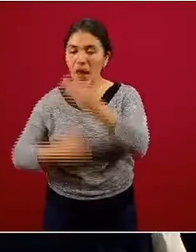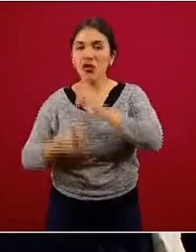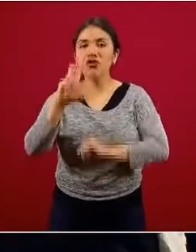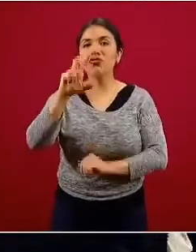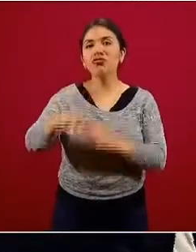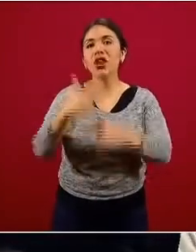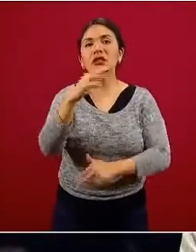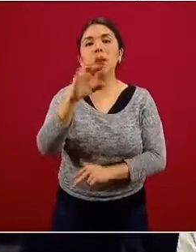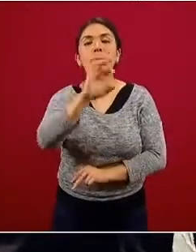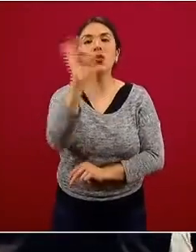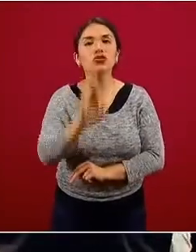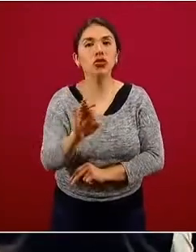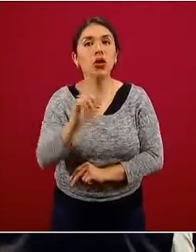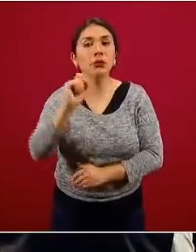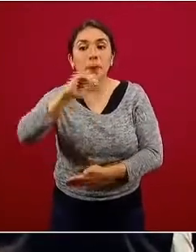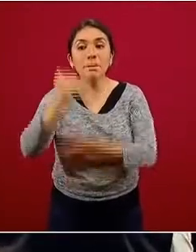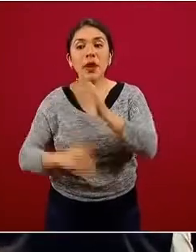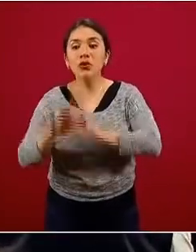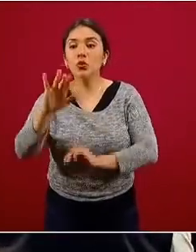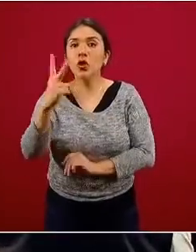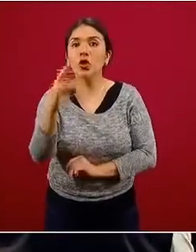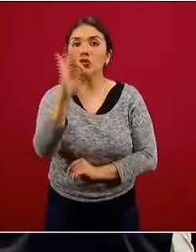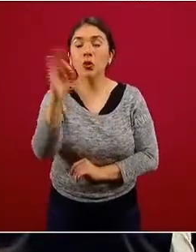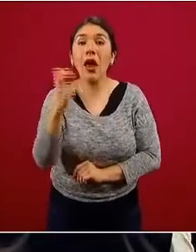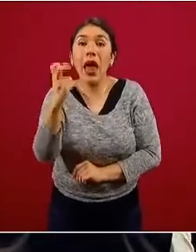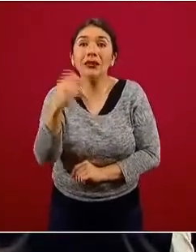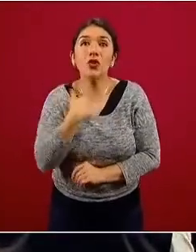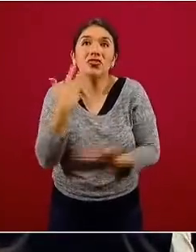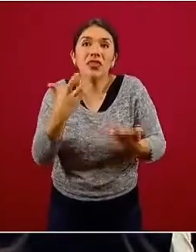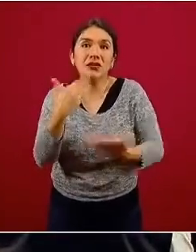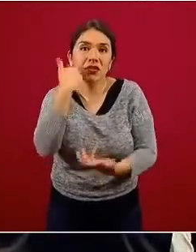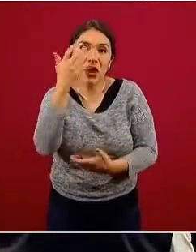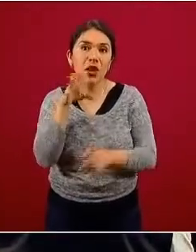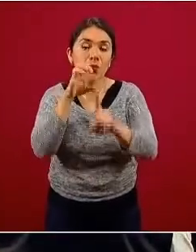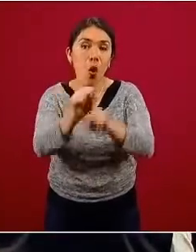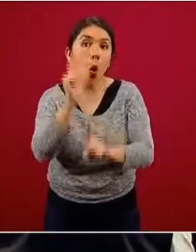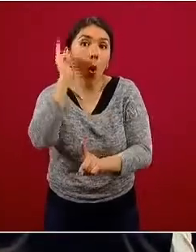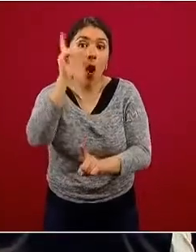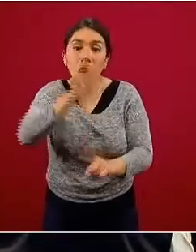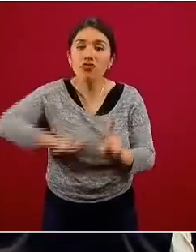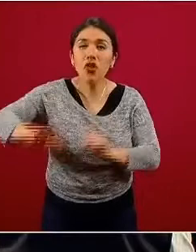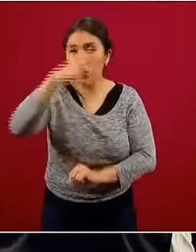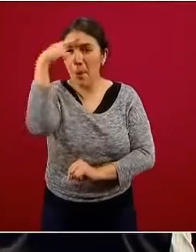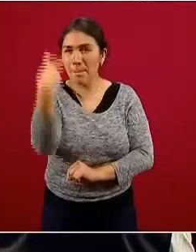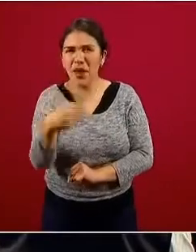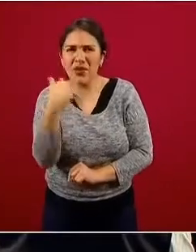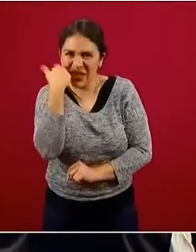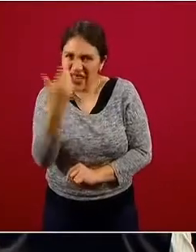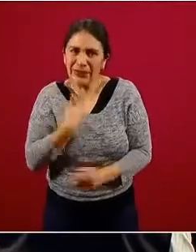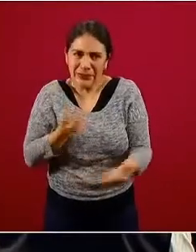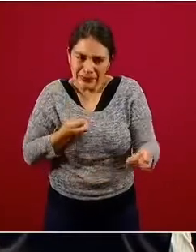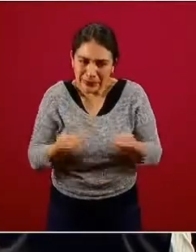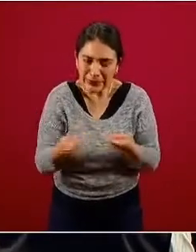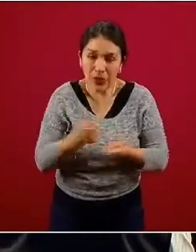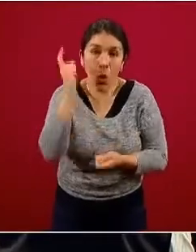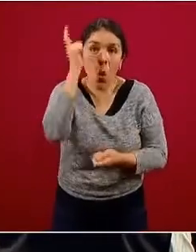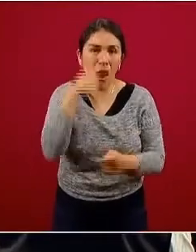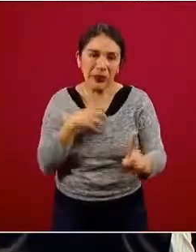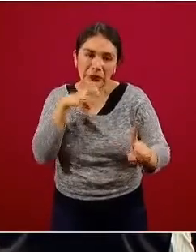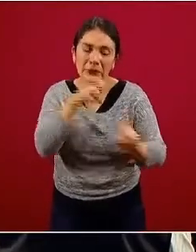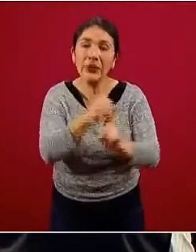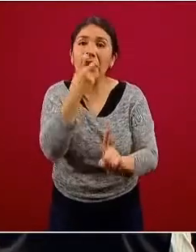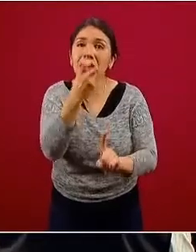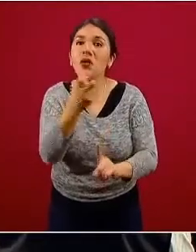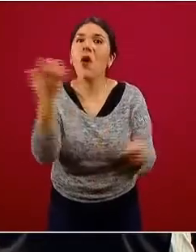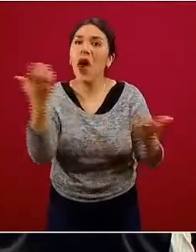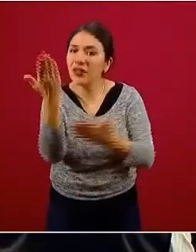de 52%. Esa es nuestra meta, y a mí lo que me encantaría es que todo México dijera, tratemos de lograr esta meta, porque